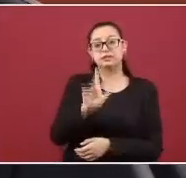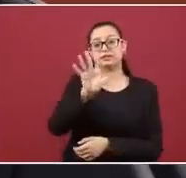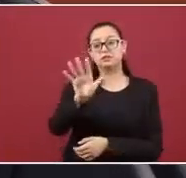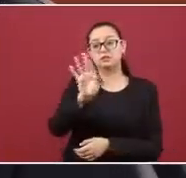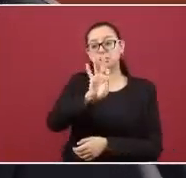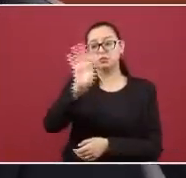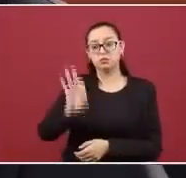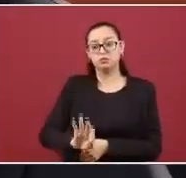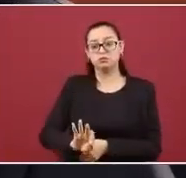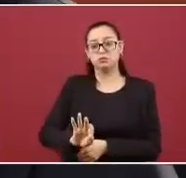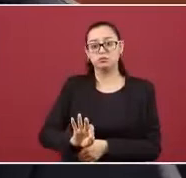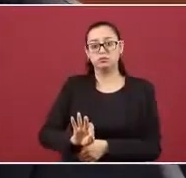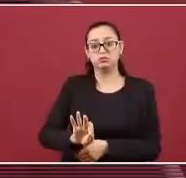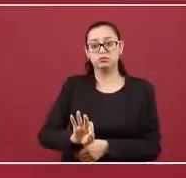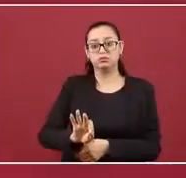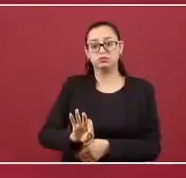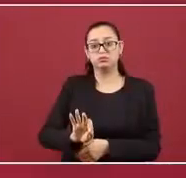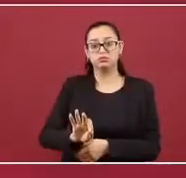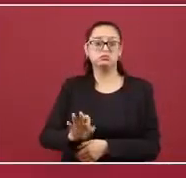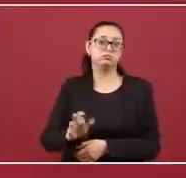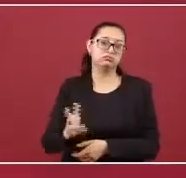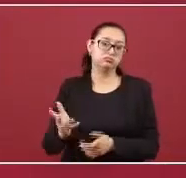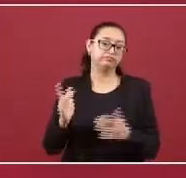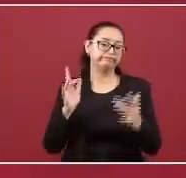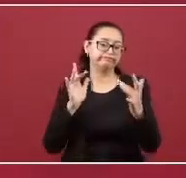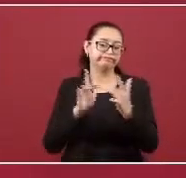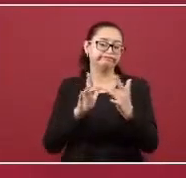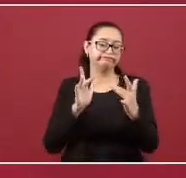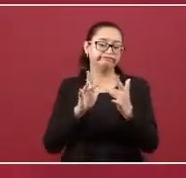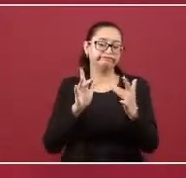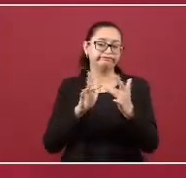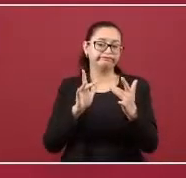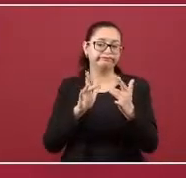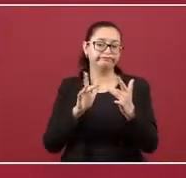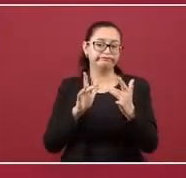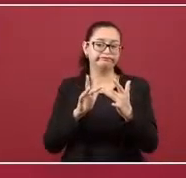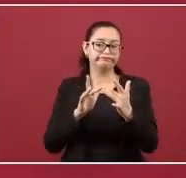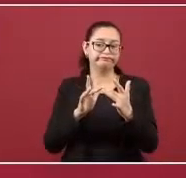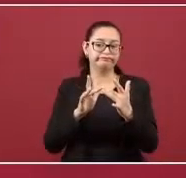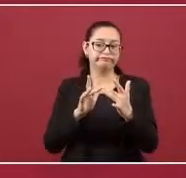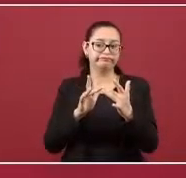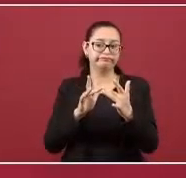territorio tiene comunicación por